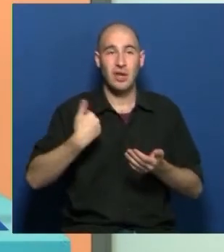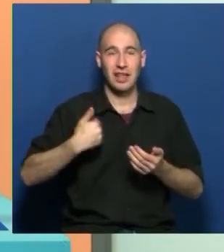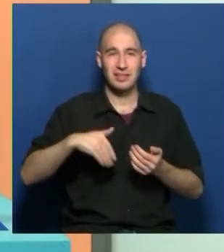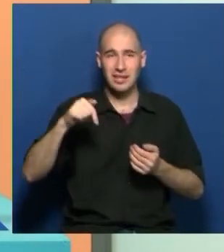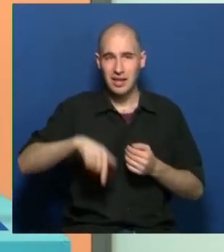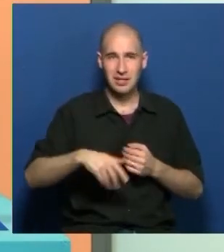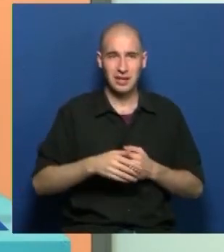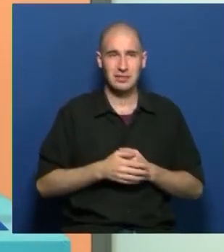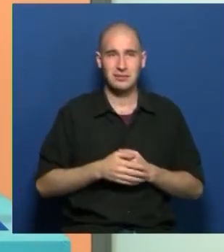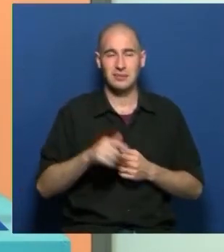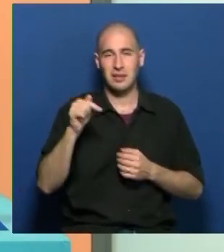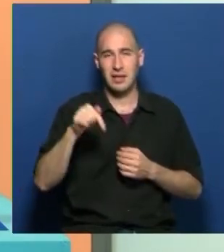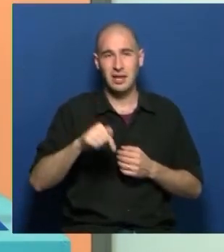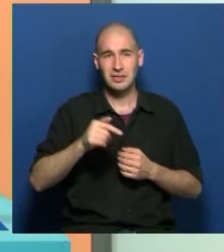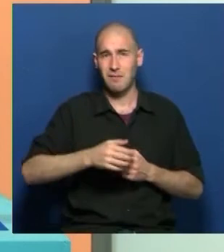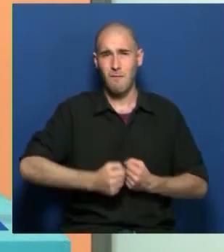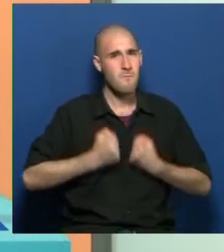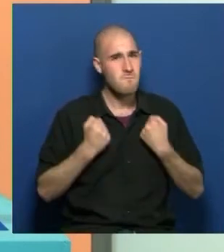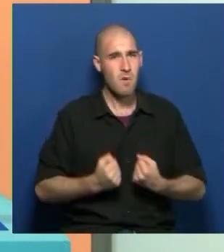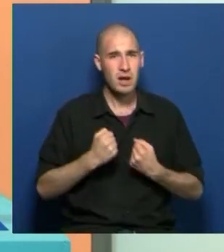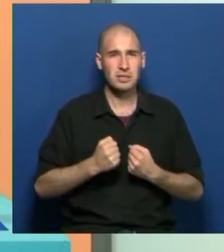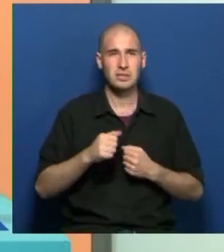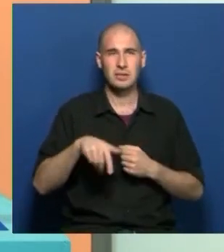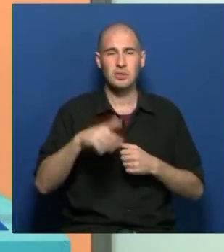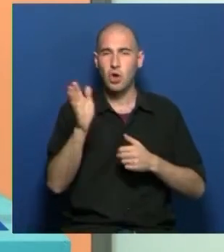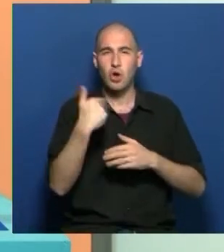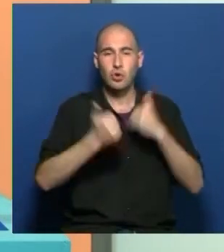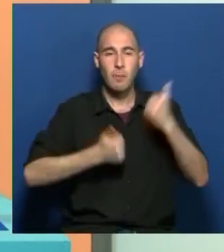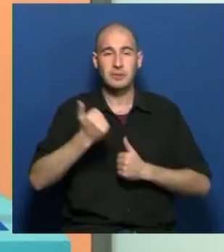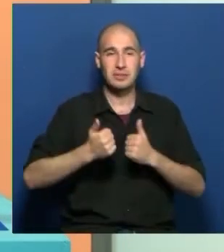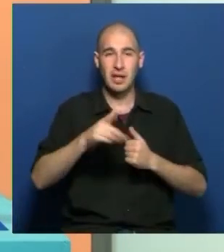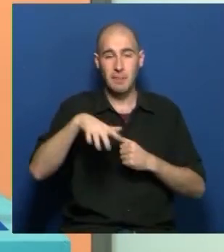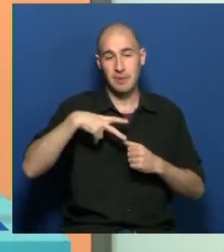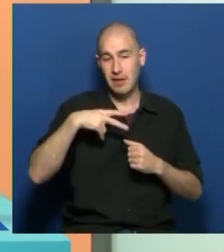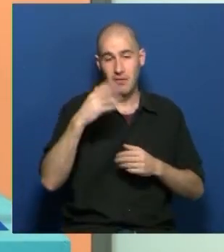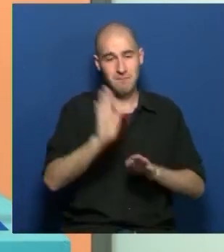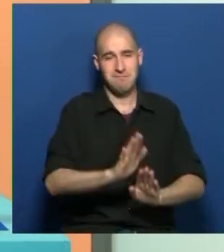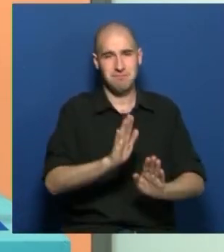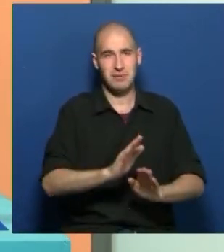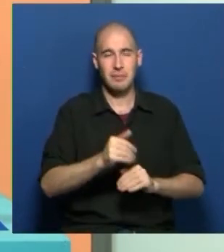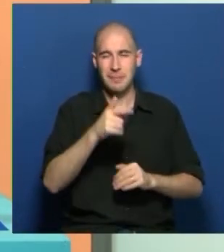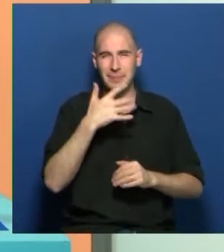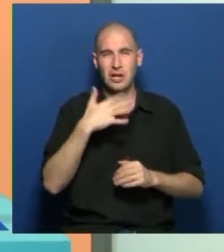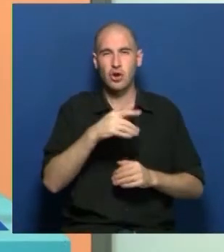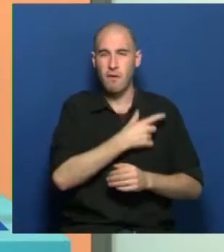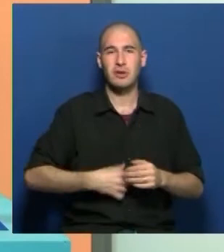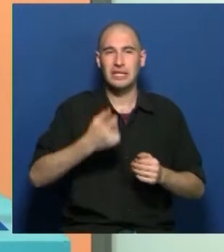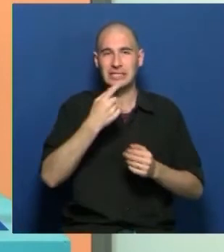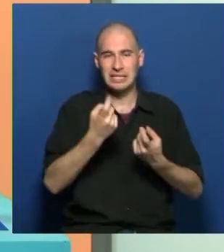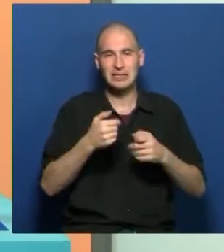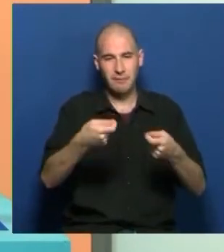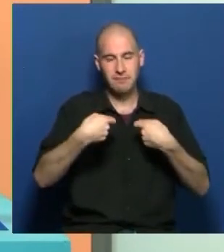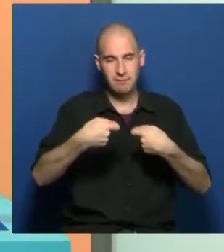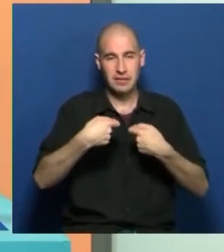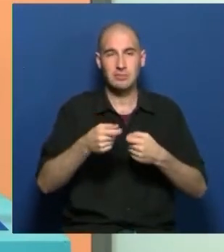Argentina es sinceramente muy fuerte y está frenando toda la competitividad que puede tener el sector privado. Entiendo que el gobierno necesite